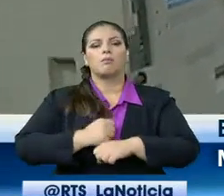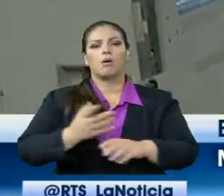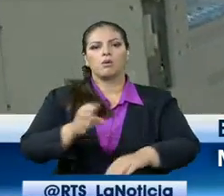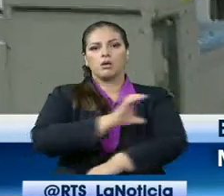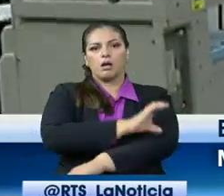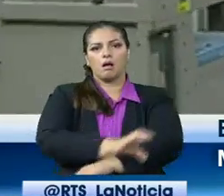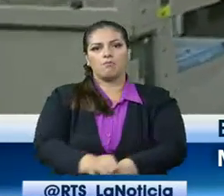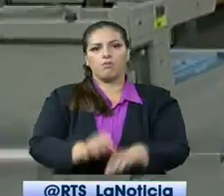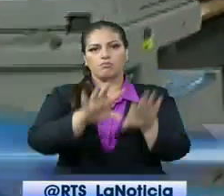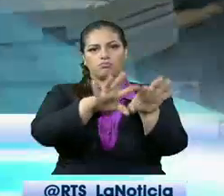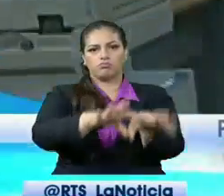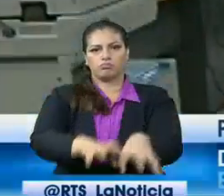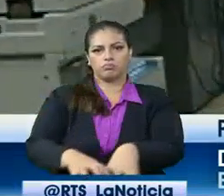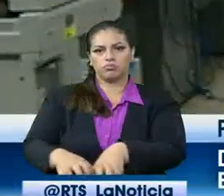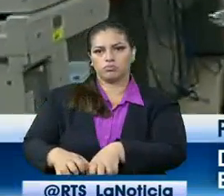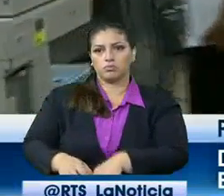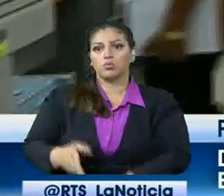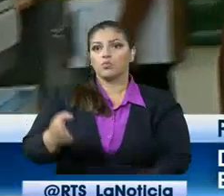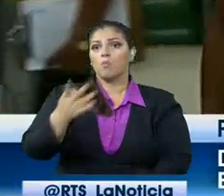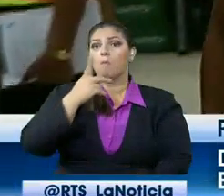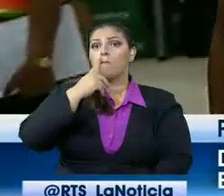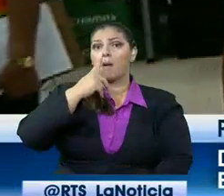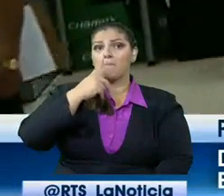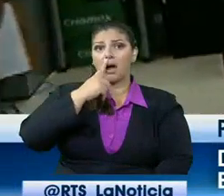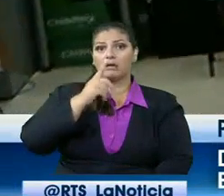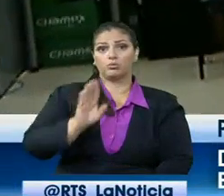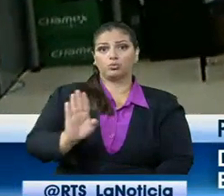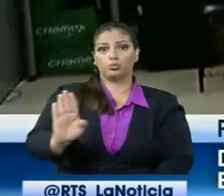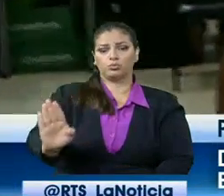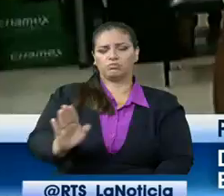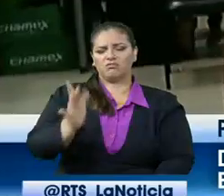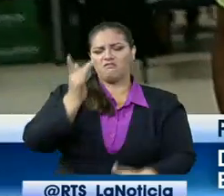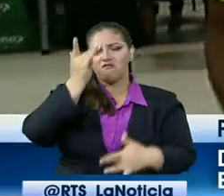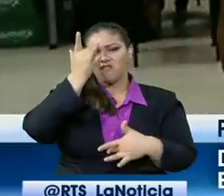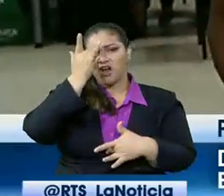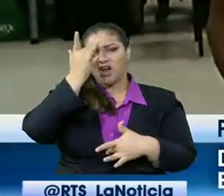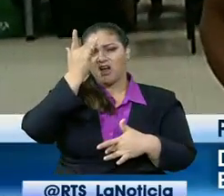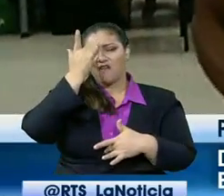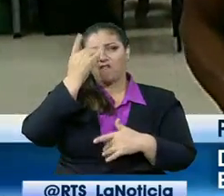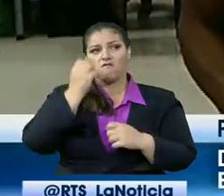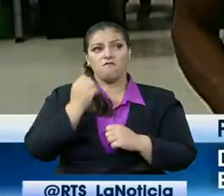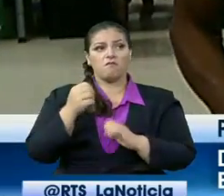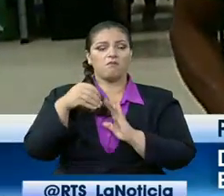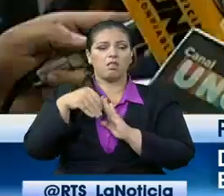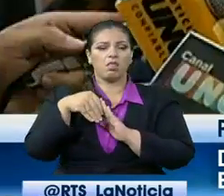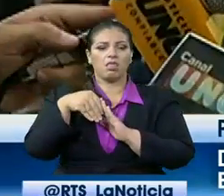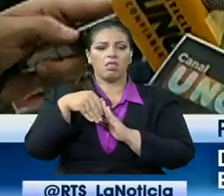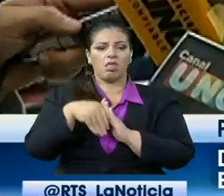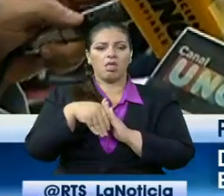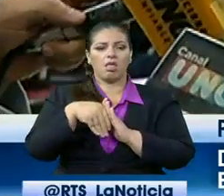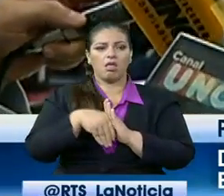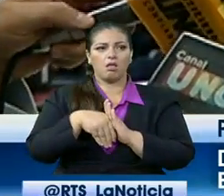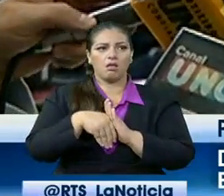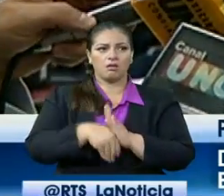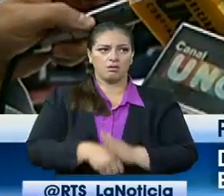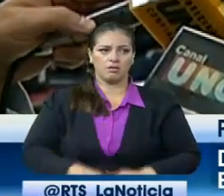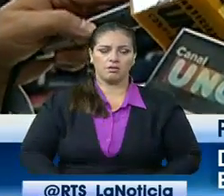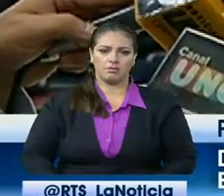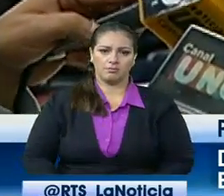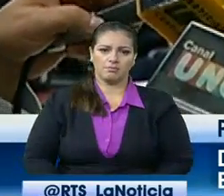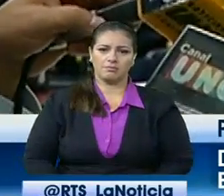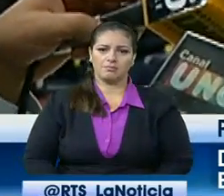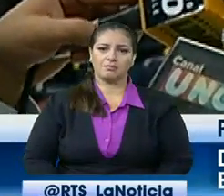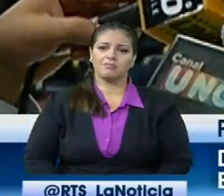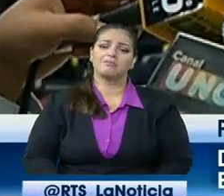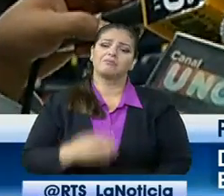quien padece una grave enfermedad que se deteriora conforme pasan los días. Que venga, pues, que aparezca.